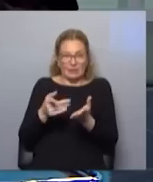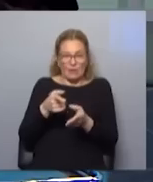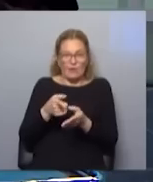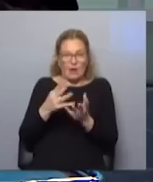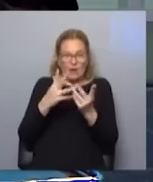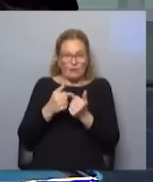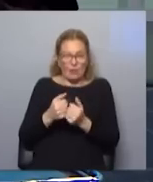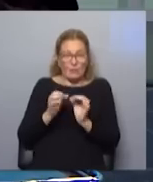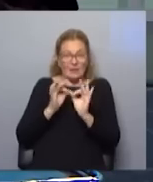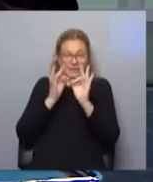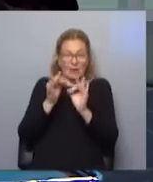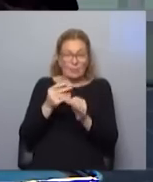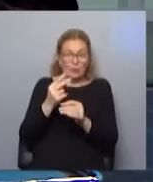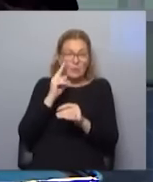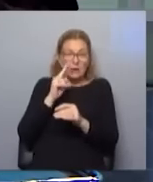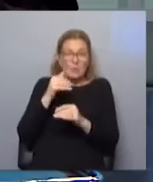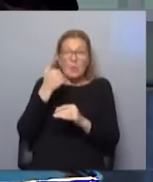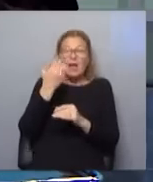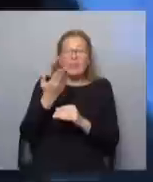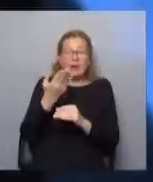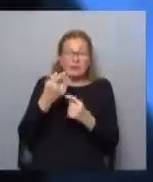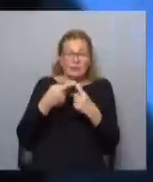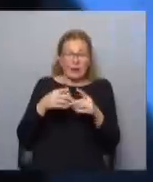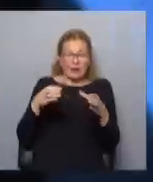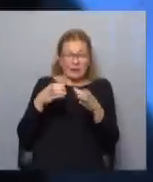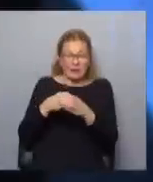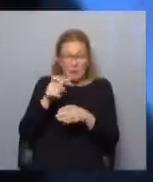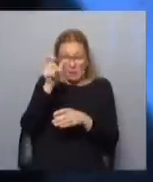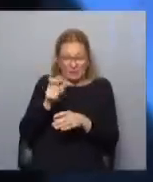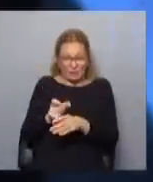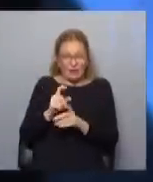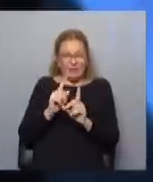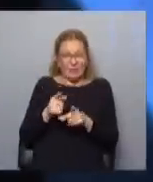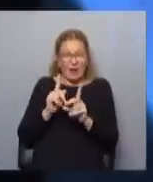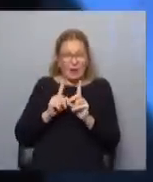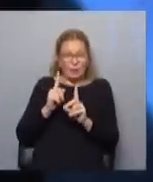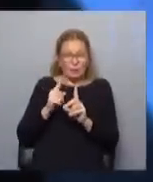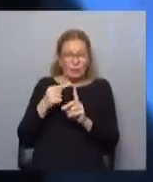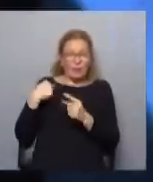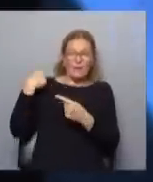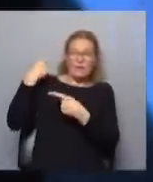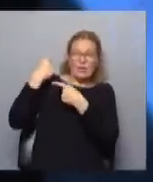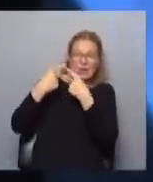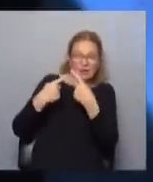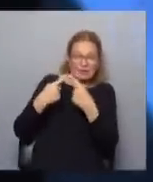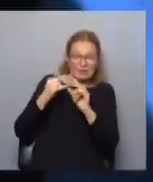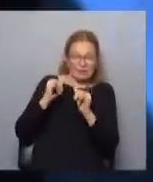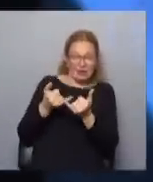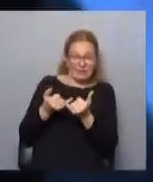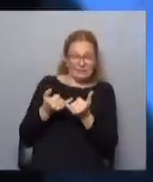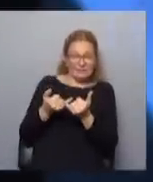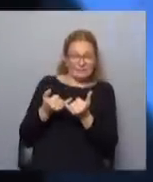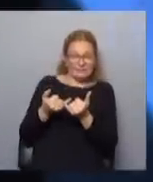logramos esto y lo que miramos para adelante es otra cosa hay equipo hay gente algunos que vienen desde ese de